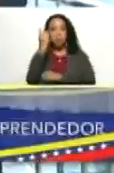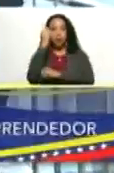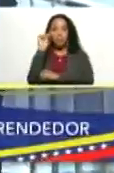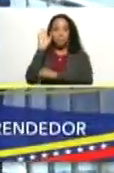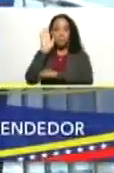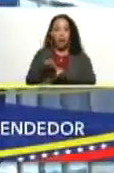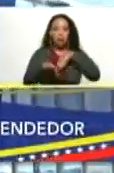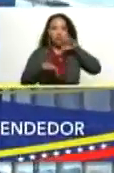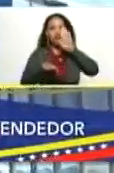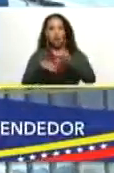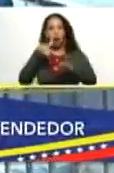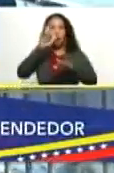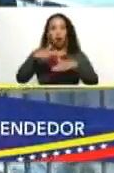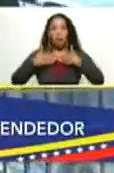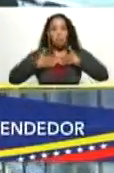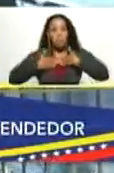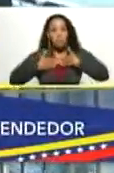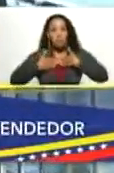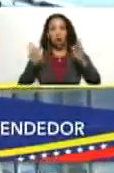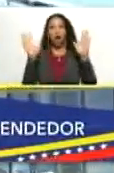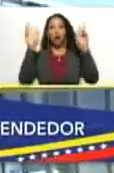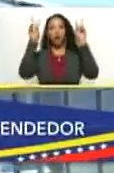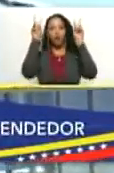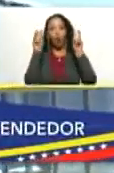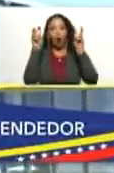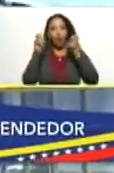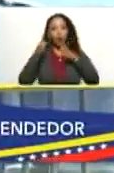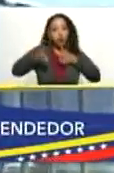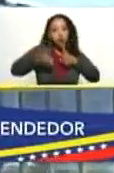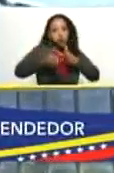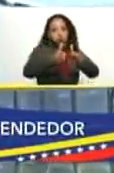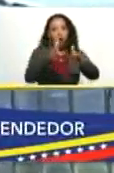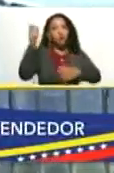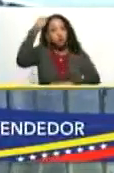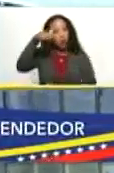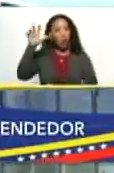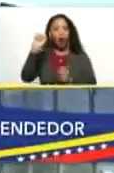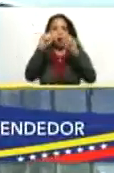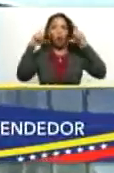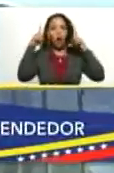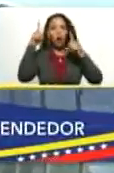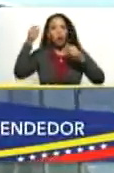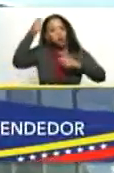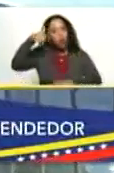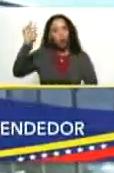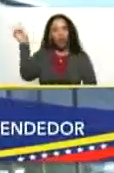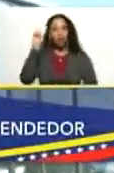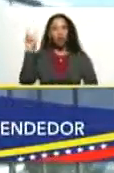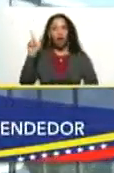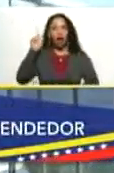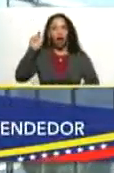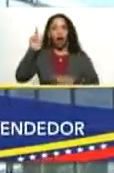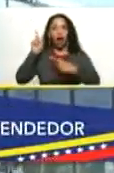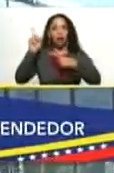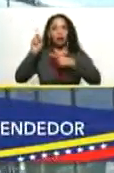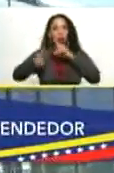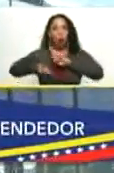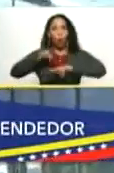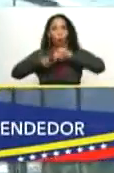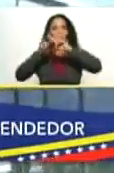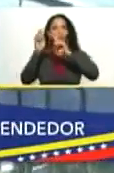para dejar inaugurado para el pueblo de La Guaira, para el pueblo de Venezuela, este monumento,